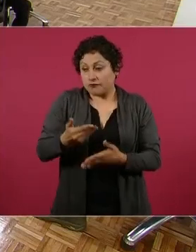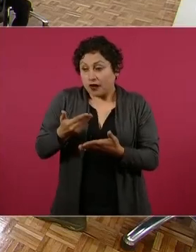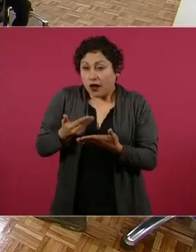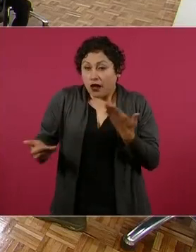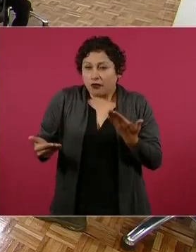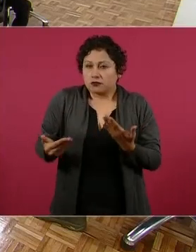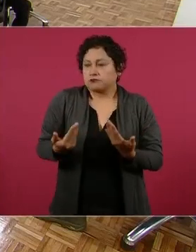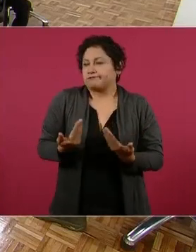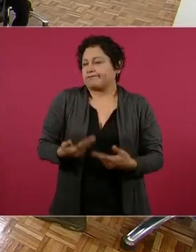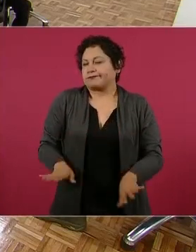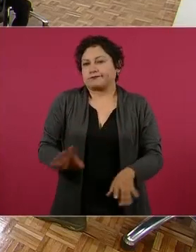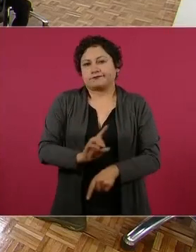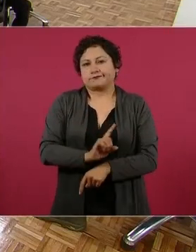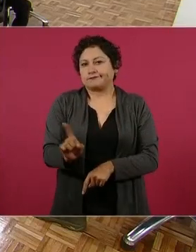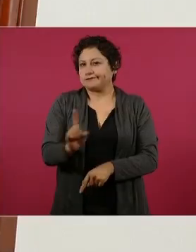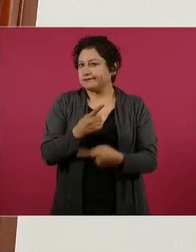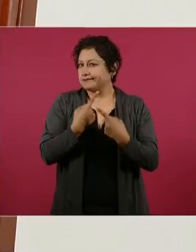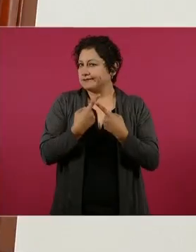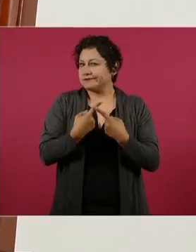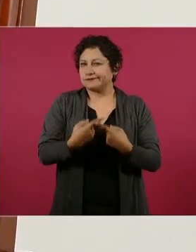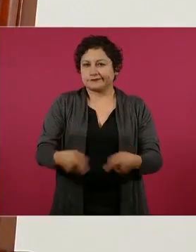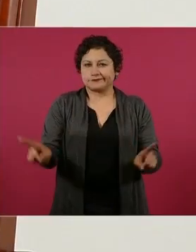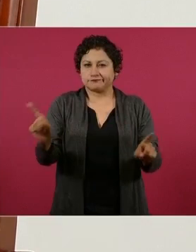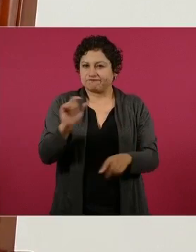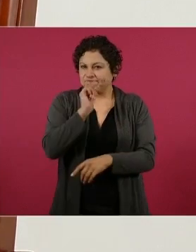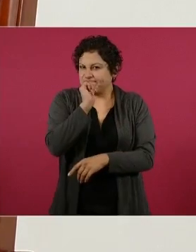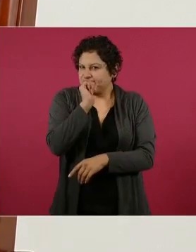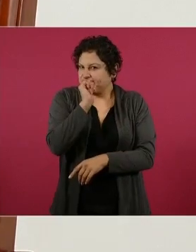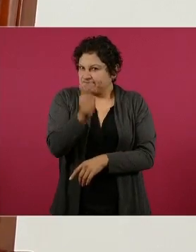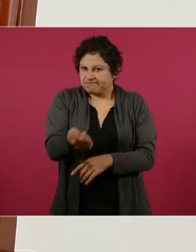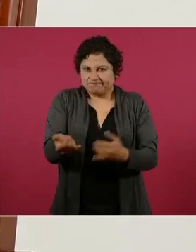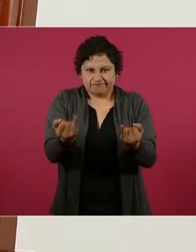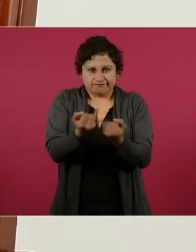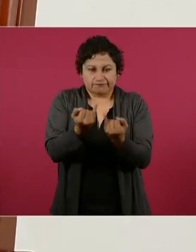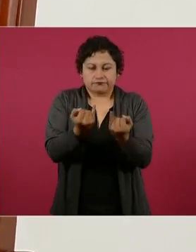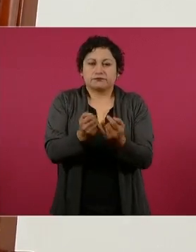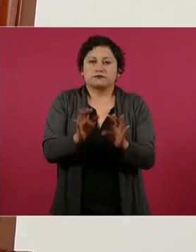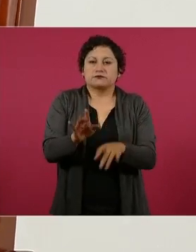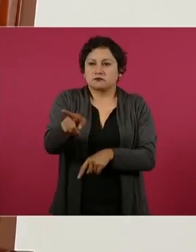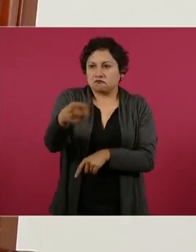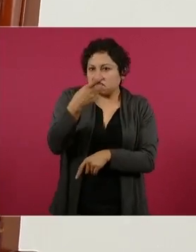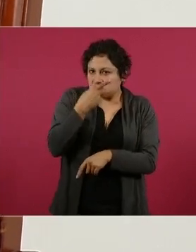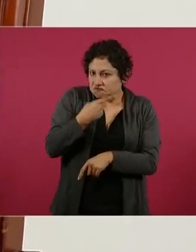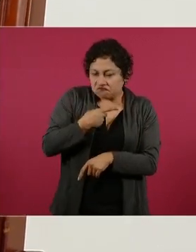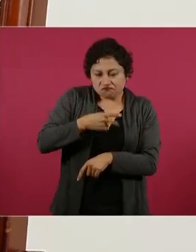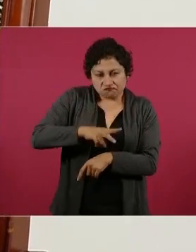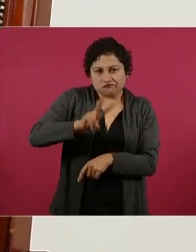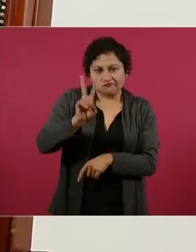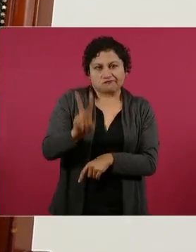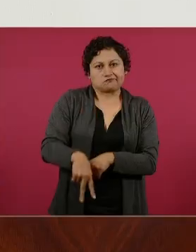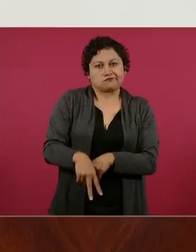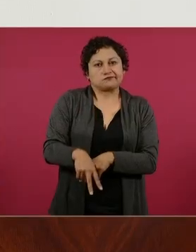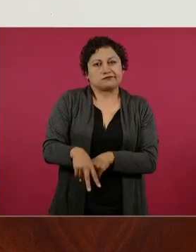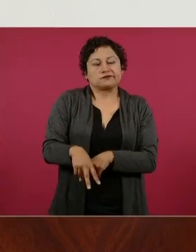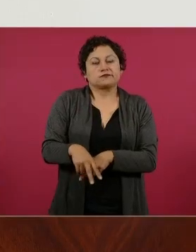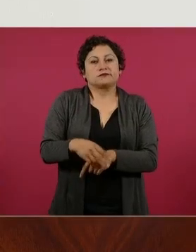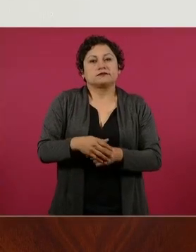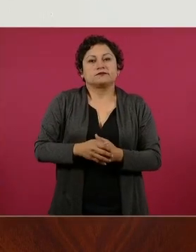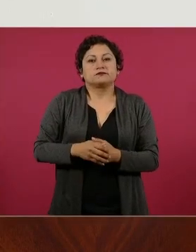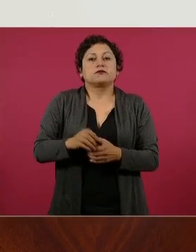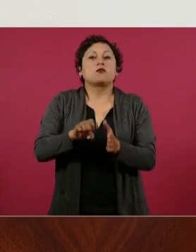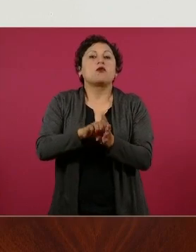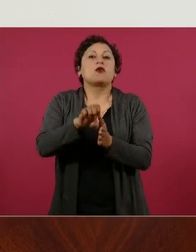nada que ver con eso. Incluso, como lo sostienes, tanto en el caso del